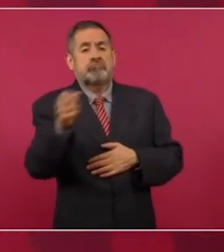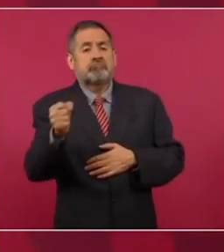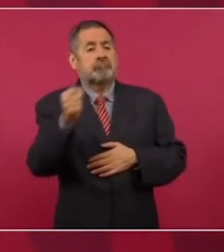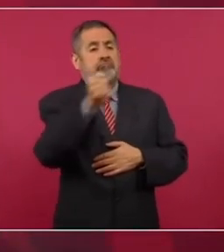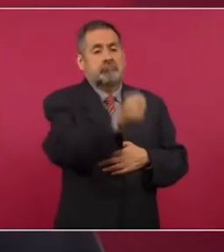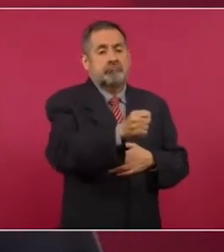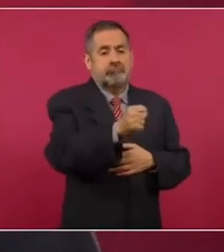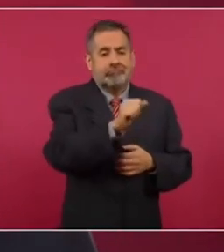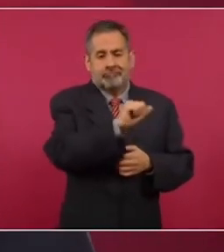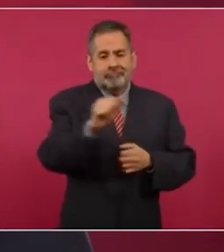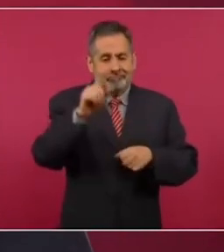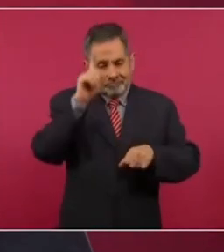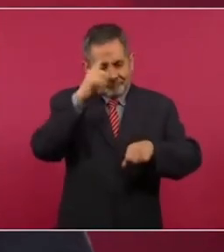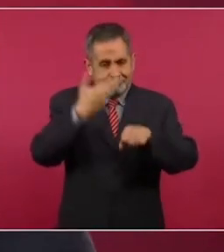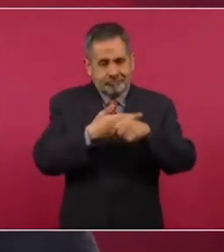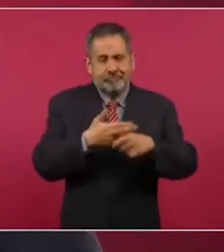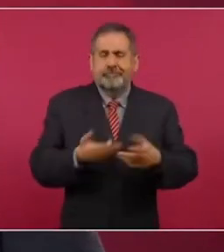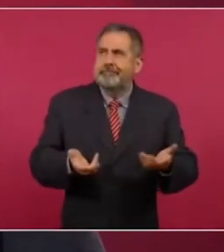a los